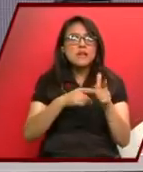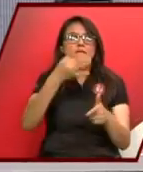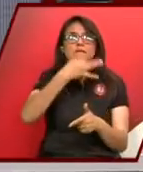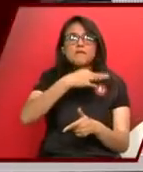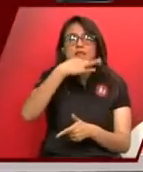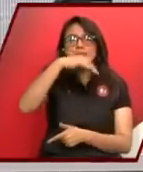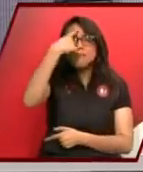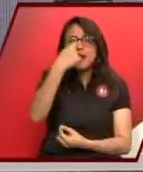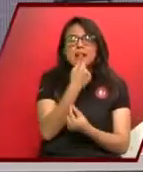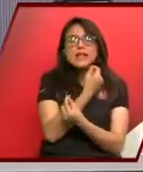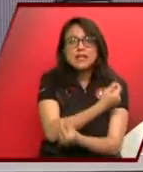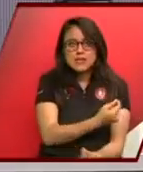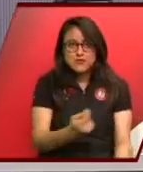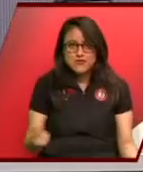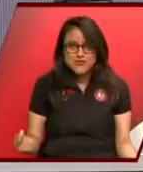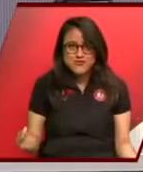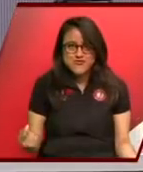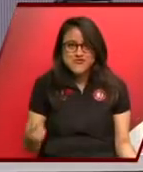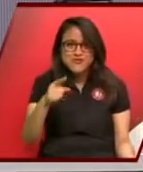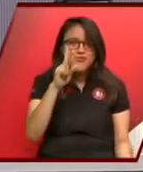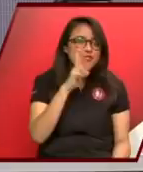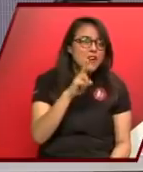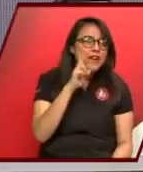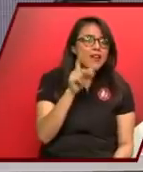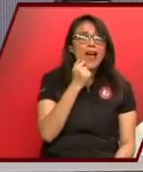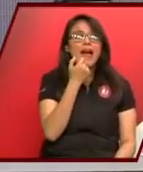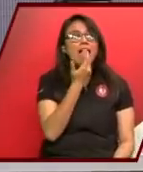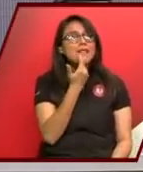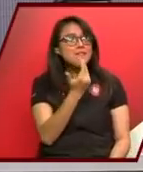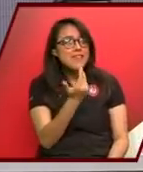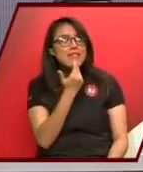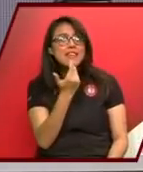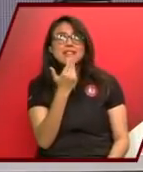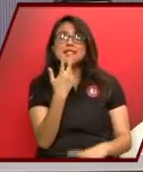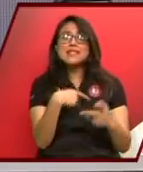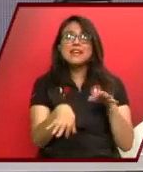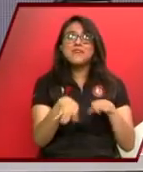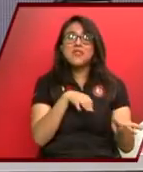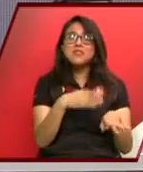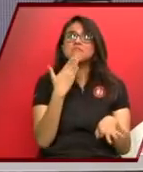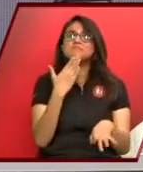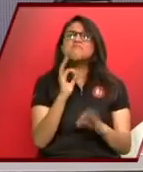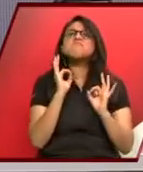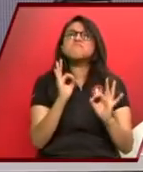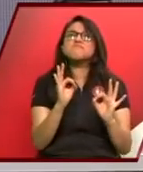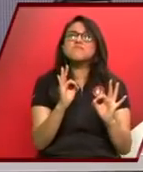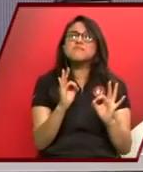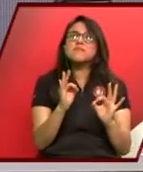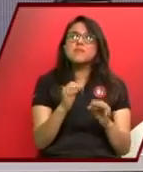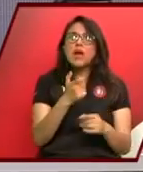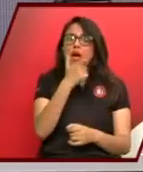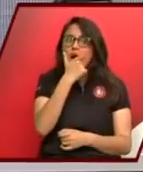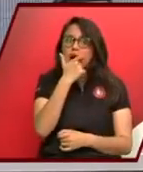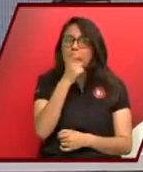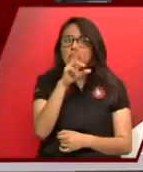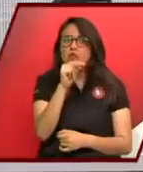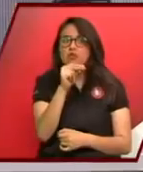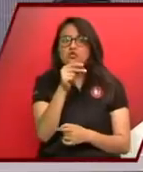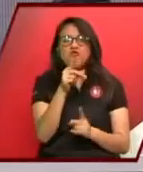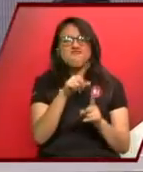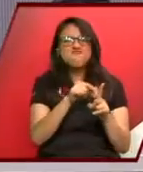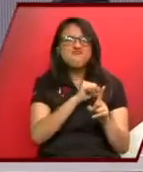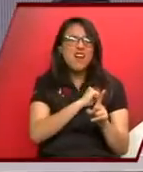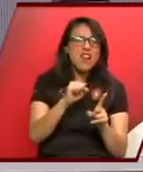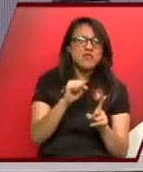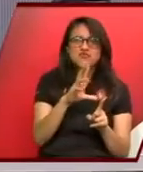fiestas infantiles. Si usted lo ve llegar y lo contrata, la garantía es que los chistes no son albures y doble